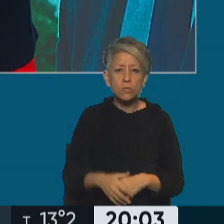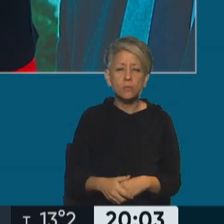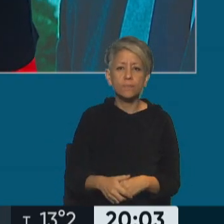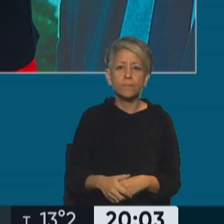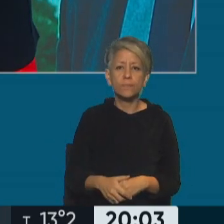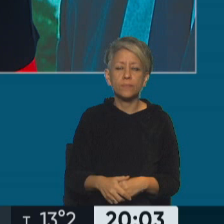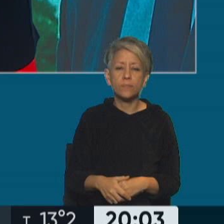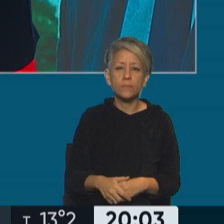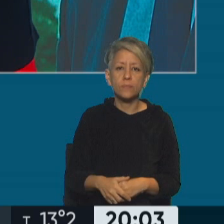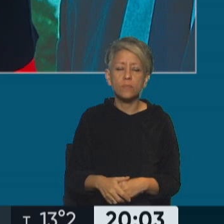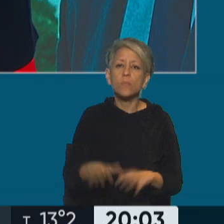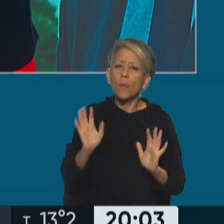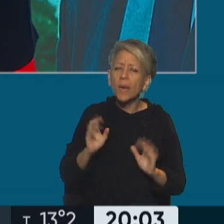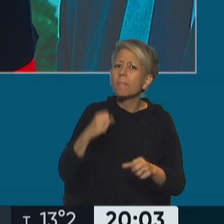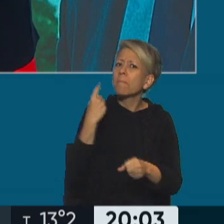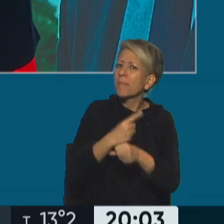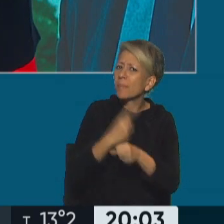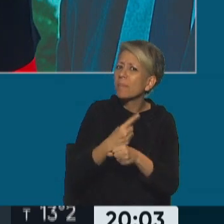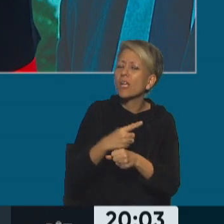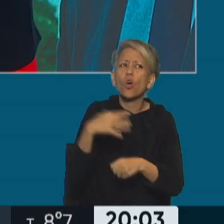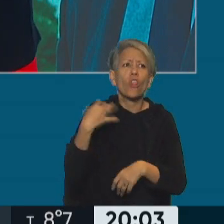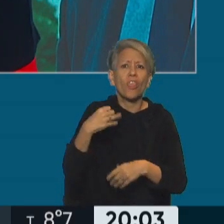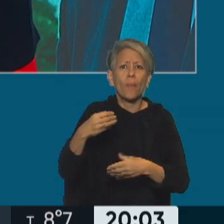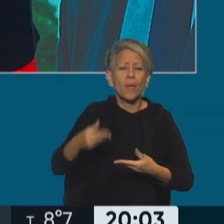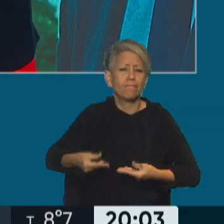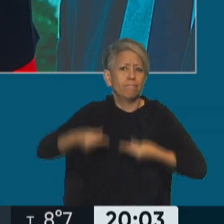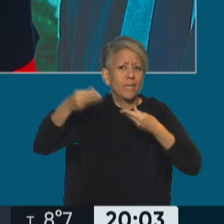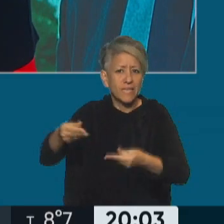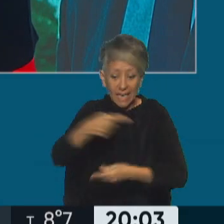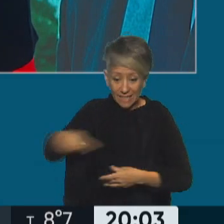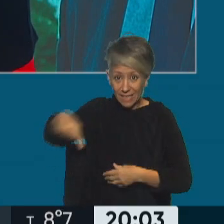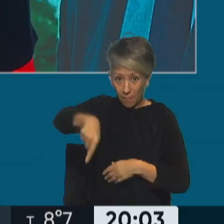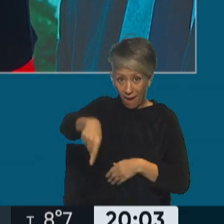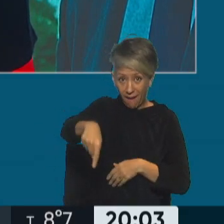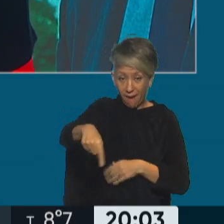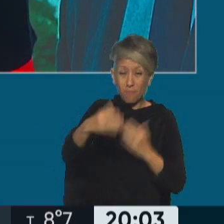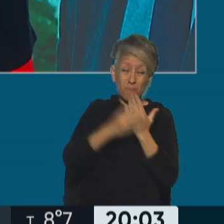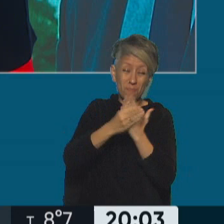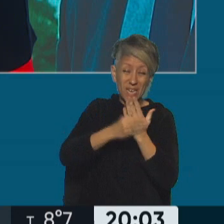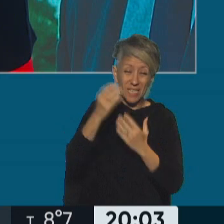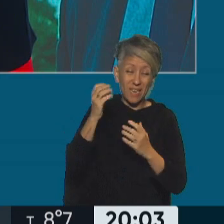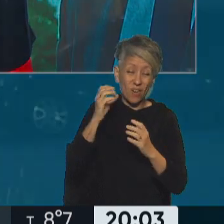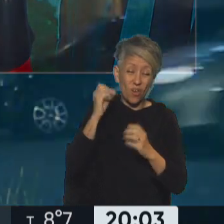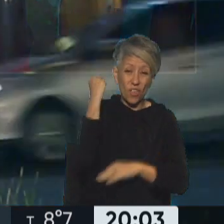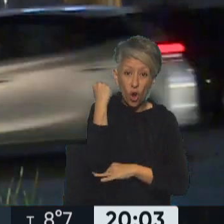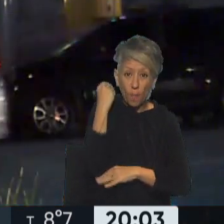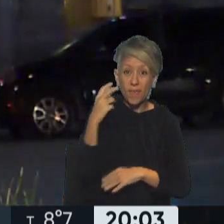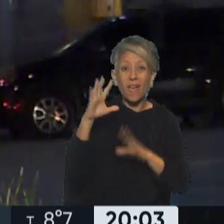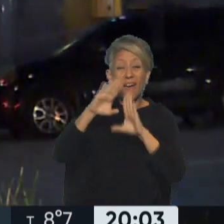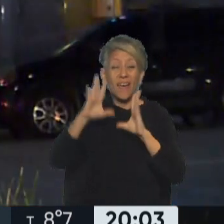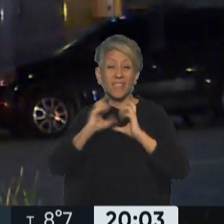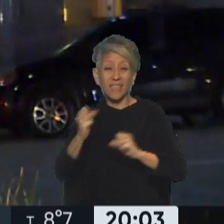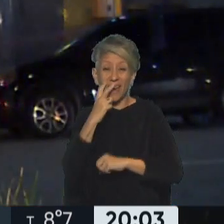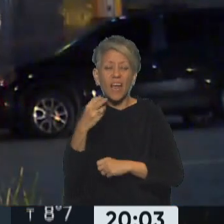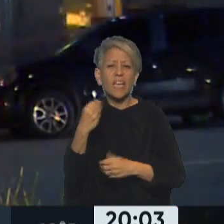ver, lo primero que tenía que tener presentado en esta semana el Ministerio de Economía, la Secretaría de Energía, era el